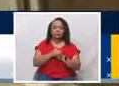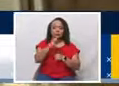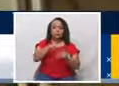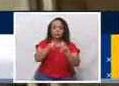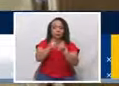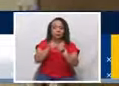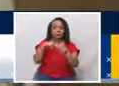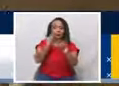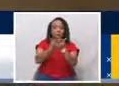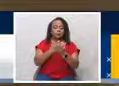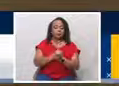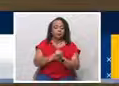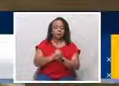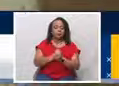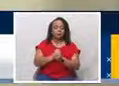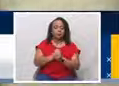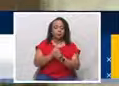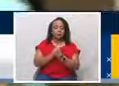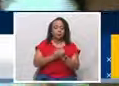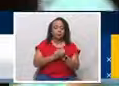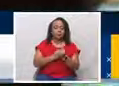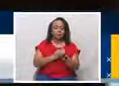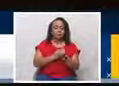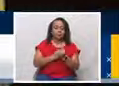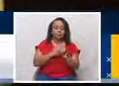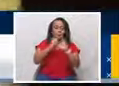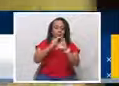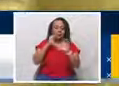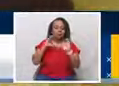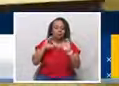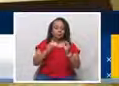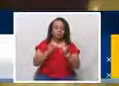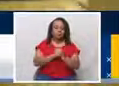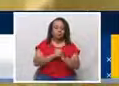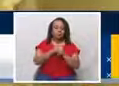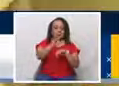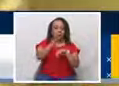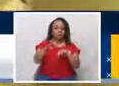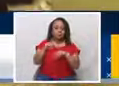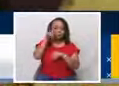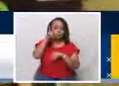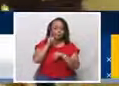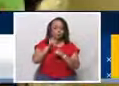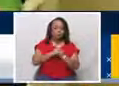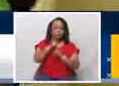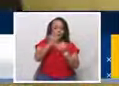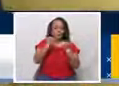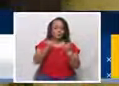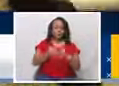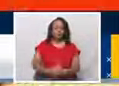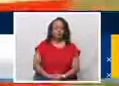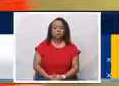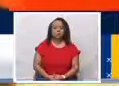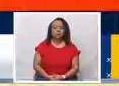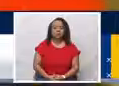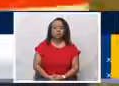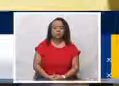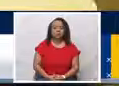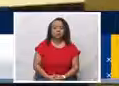llegaron en una microbús del Comité Cantonal de Limón. Y ahora nada más a la